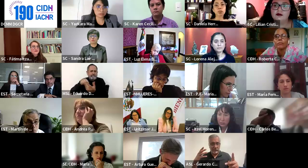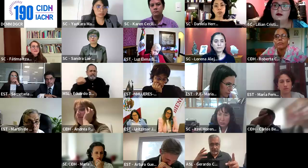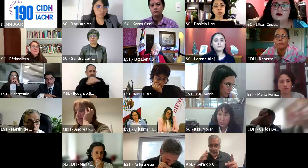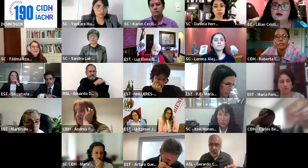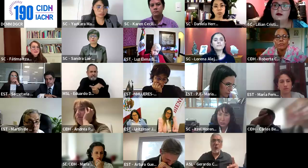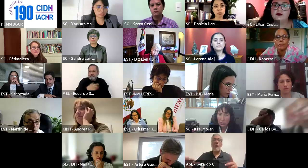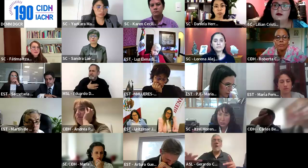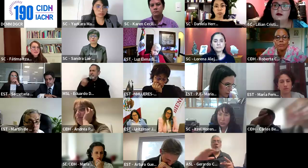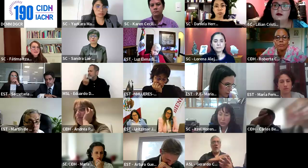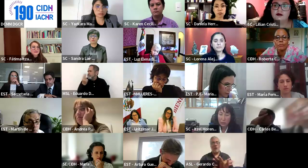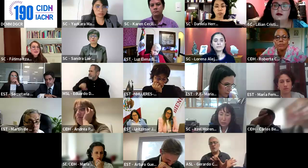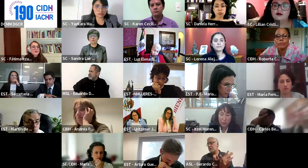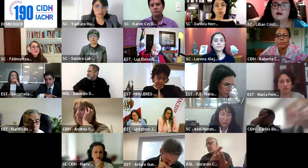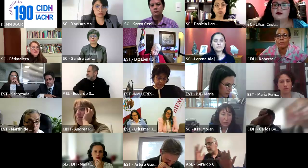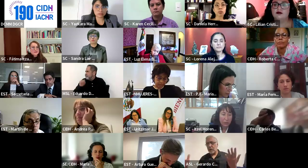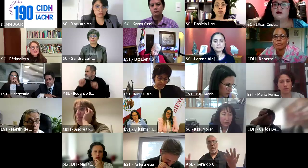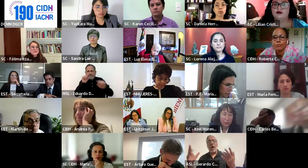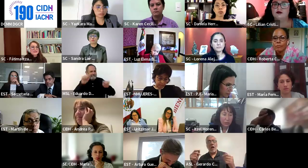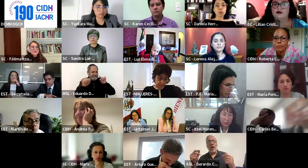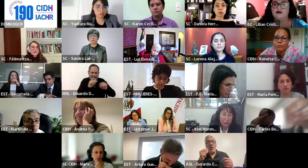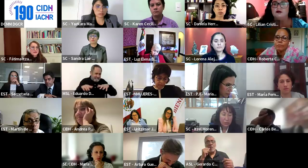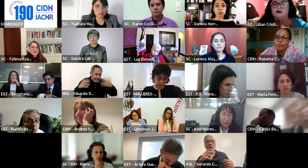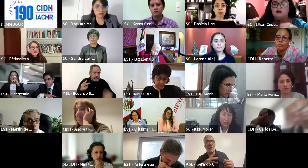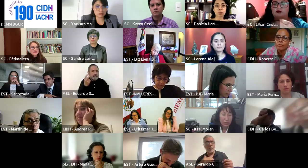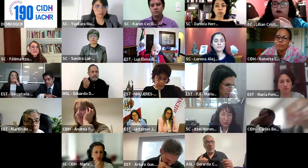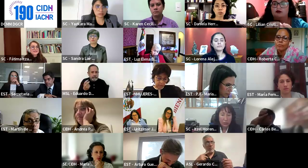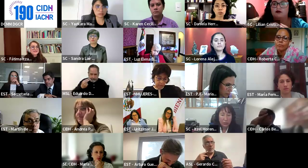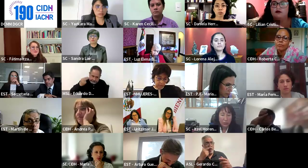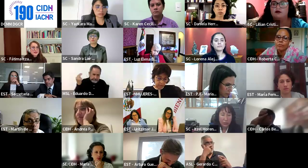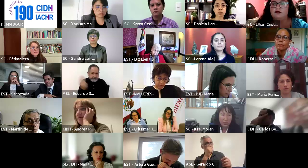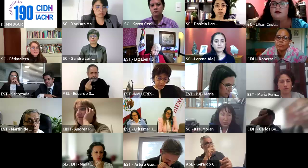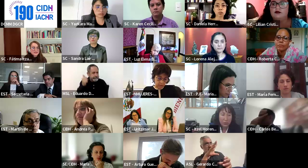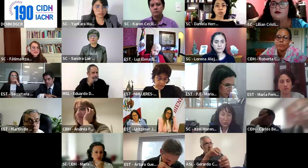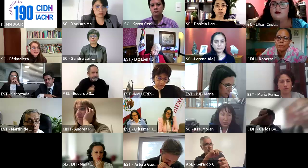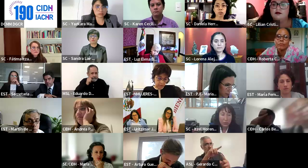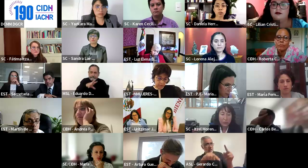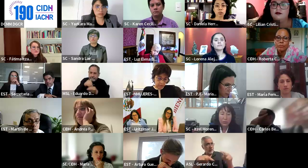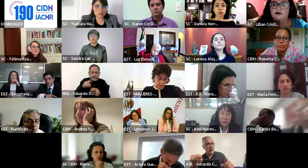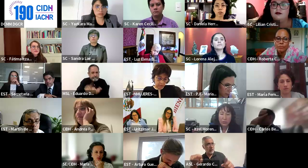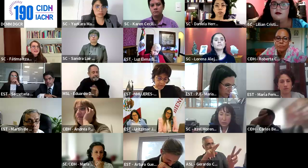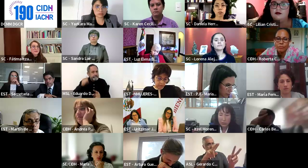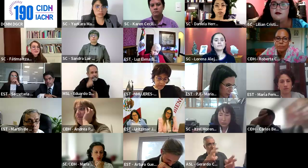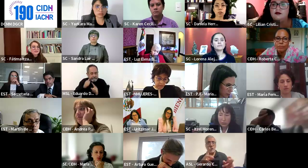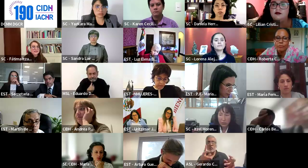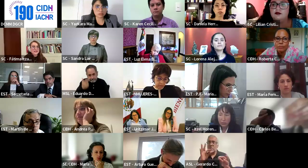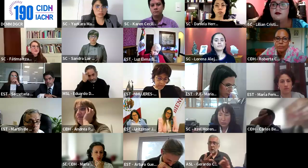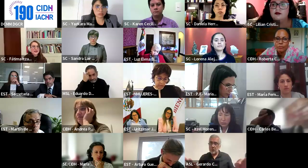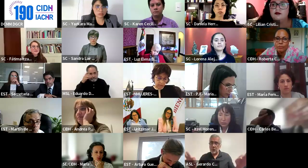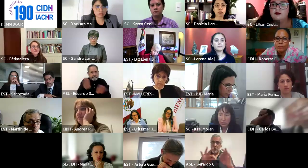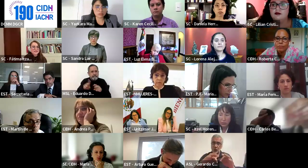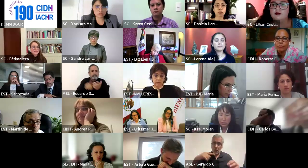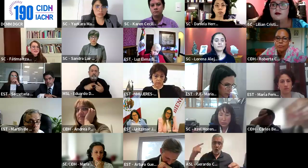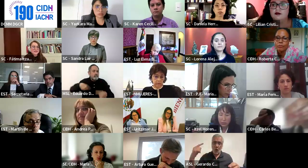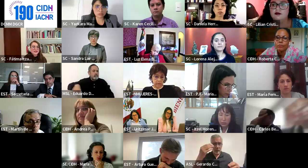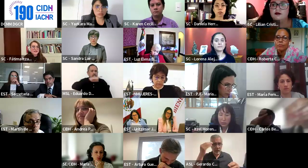intereses sobre diferentes temáticas. Por eso es necesario tener siempre presente la voz de las